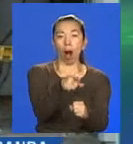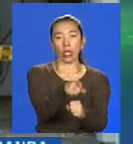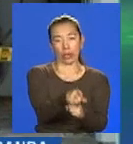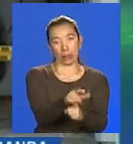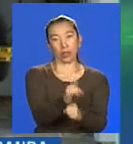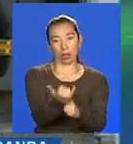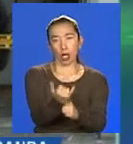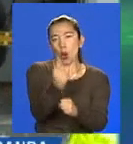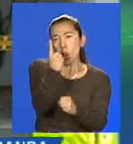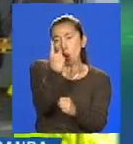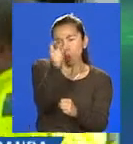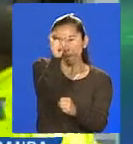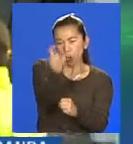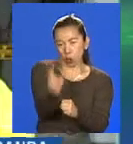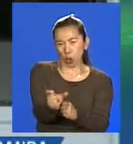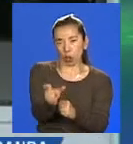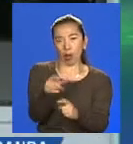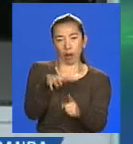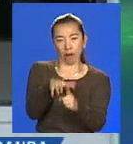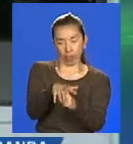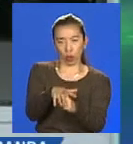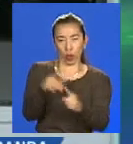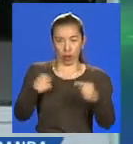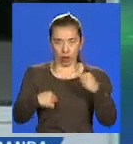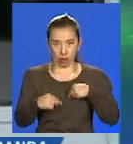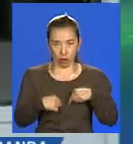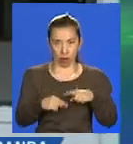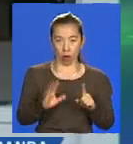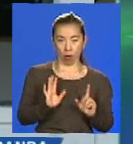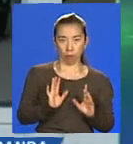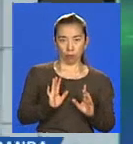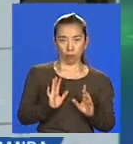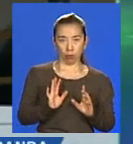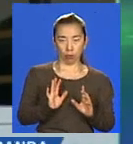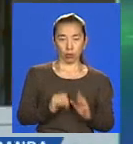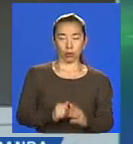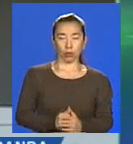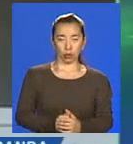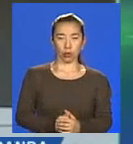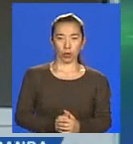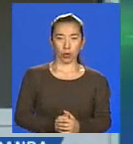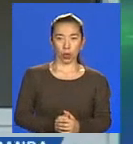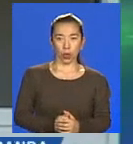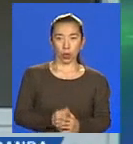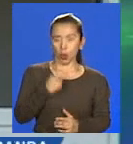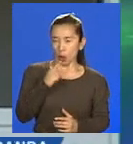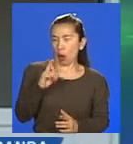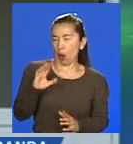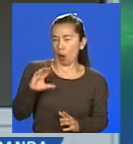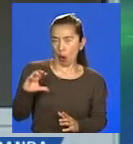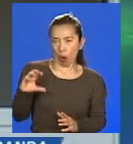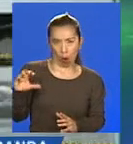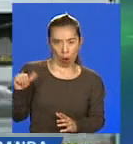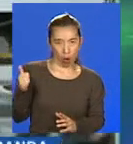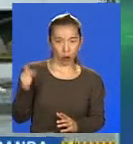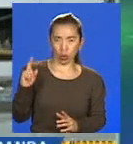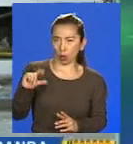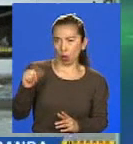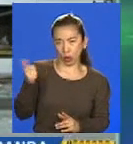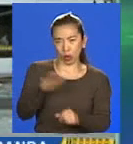pues como consecuencia un transeúnte herido. Yo podría decir que los anteriores casos seguramente obedecían a casos de